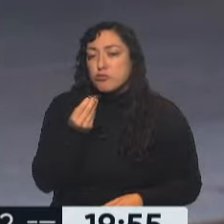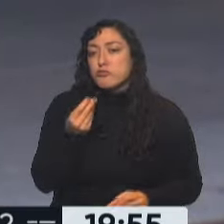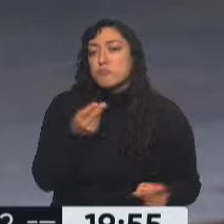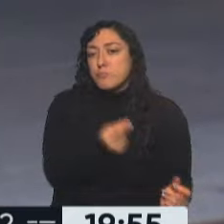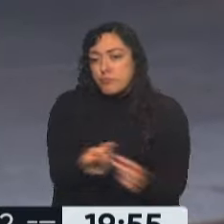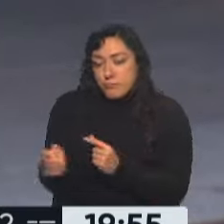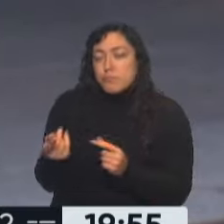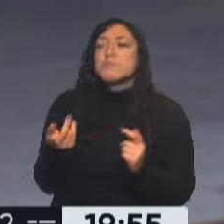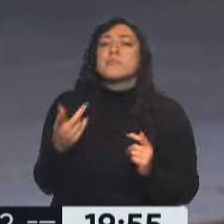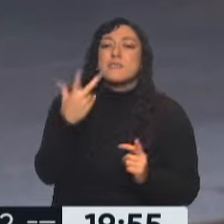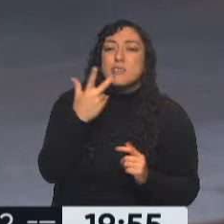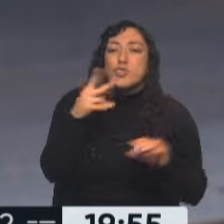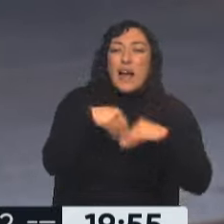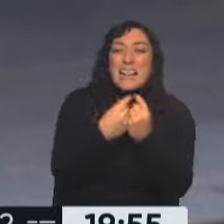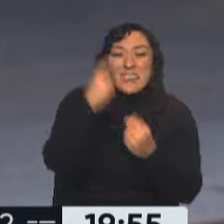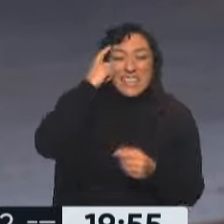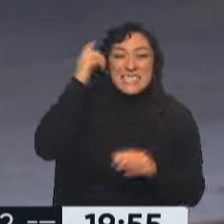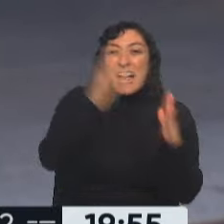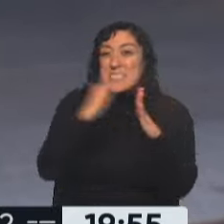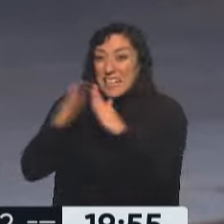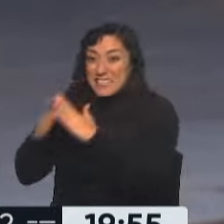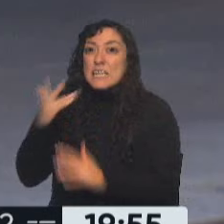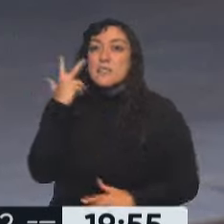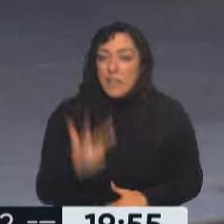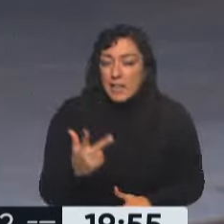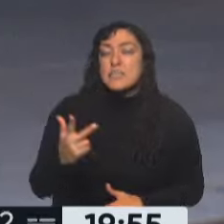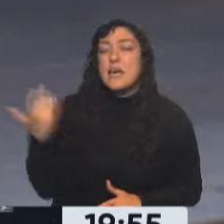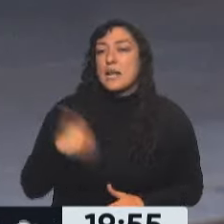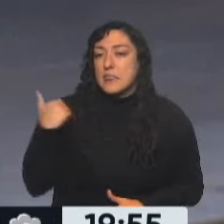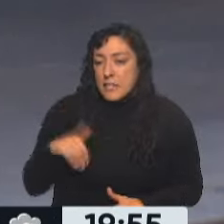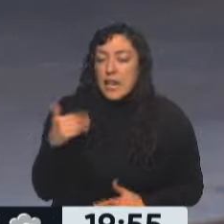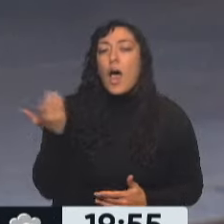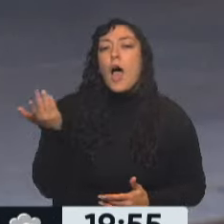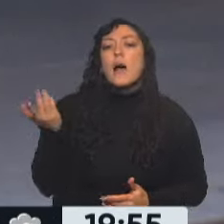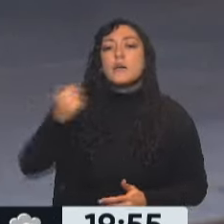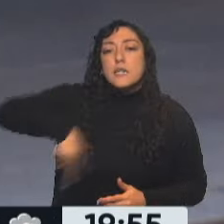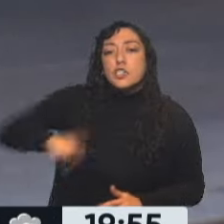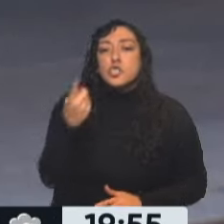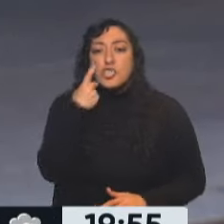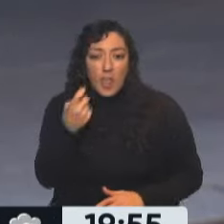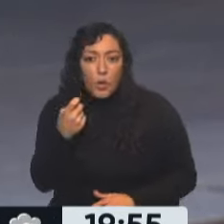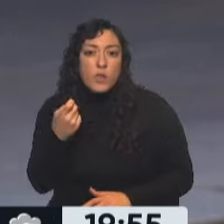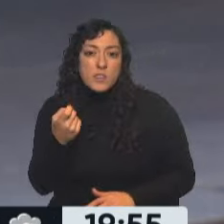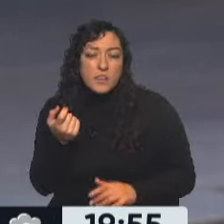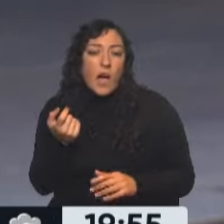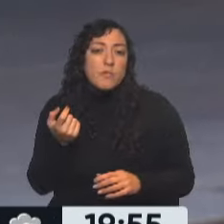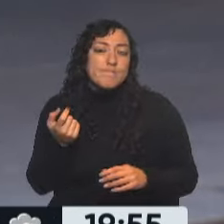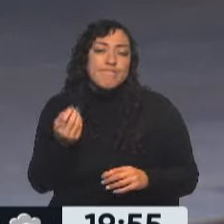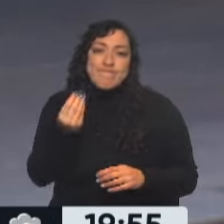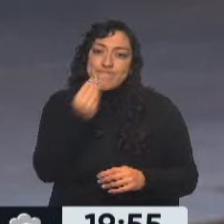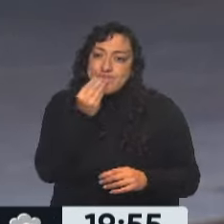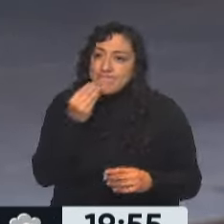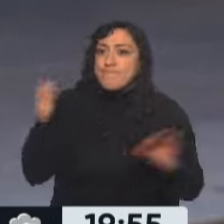que alrededor de 3 de cada 10 hogares en la Argentina reconocen que fueron desalentados en el consumo de